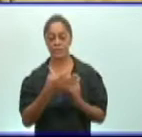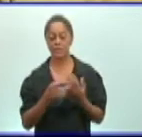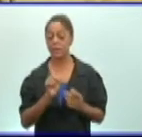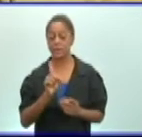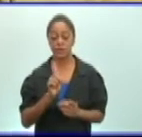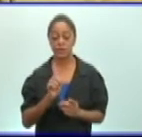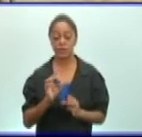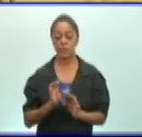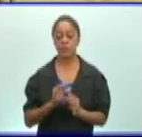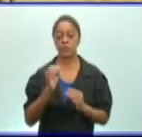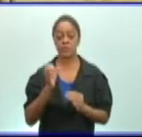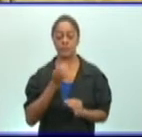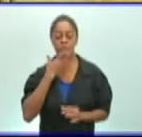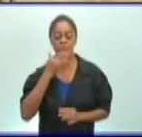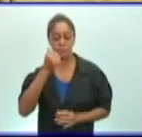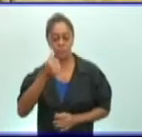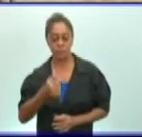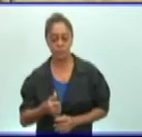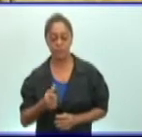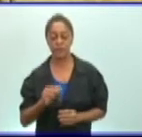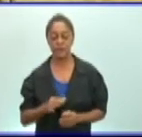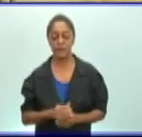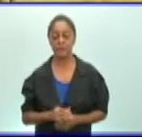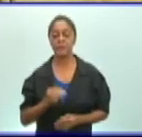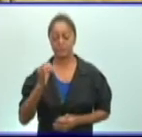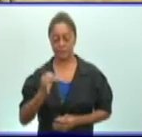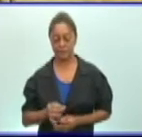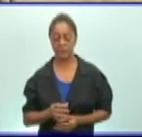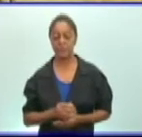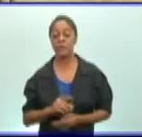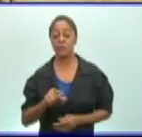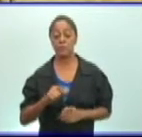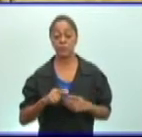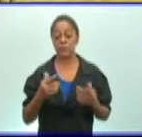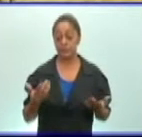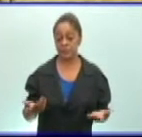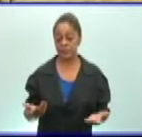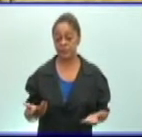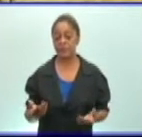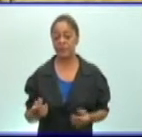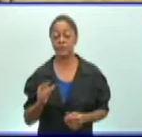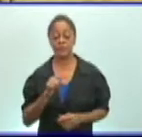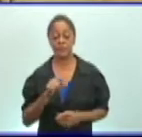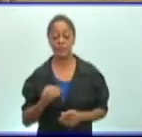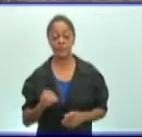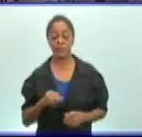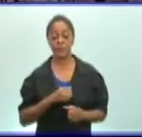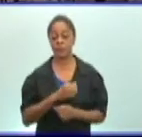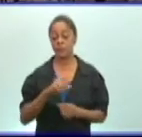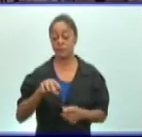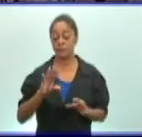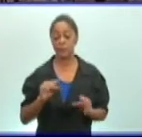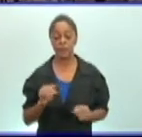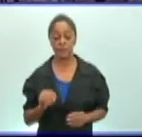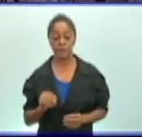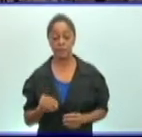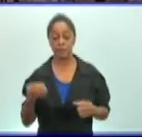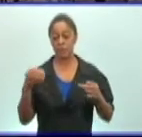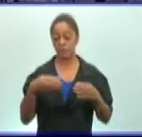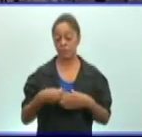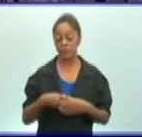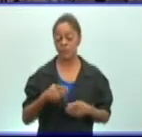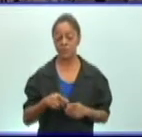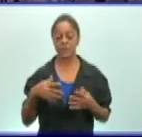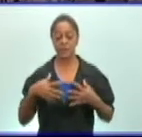que era una estatua íntegra, que era una estatua verdadera. Por tanto, fíjense cómo este término que usamos comúnmente guarda relación con